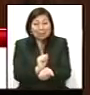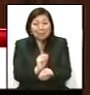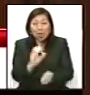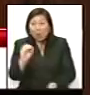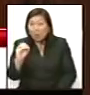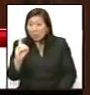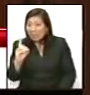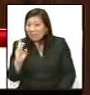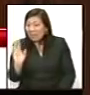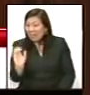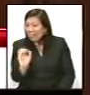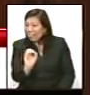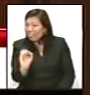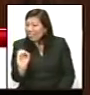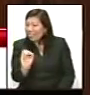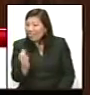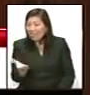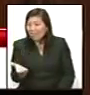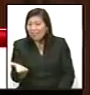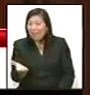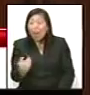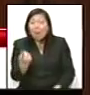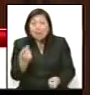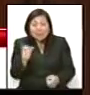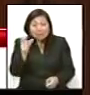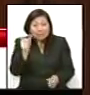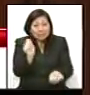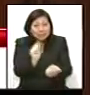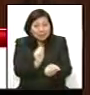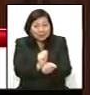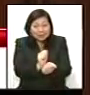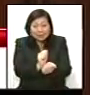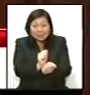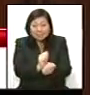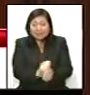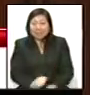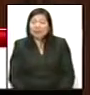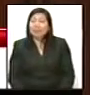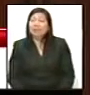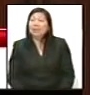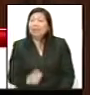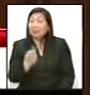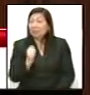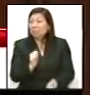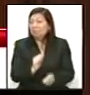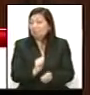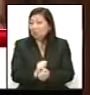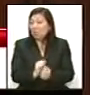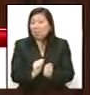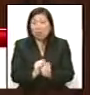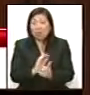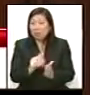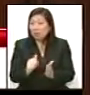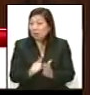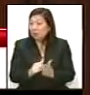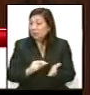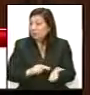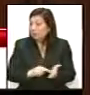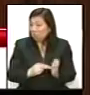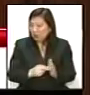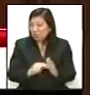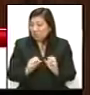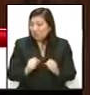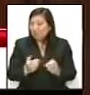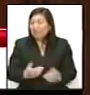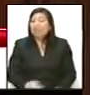Odebrecht, porque el funcionario detenido, ante la inminencia de ser preso y con todo lo que significa, por